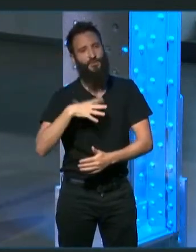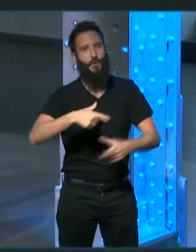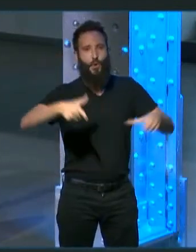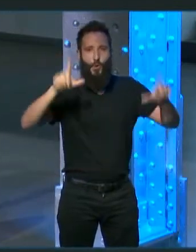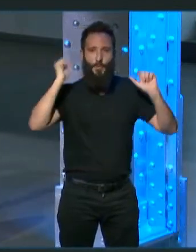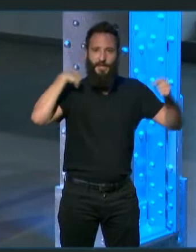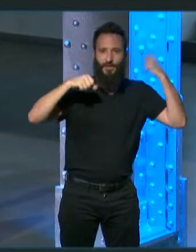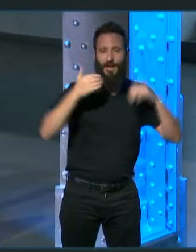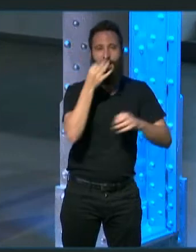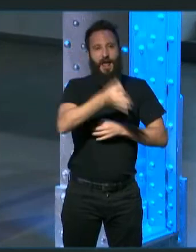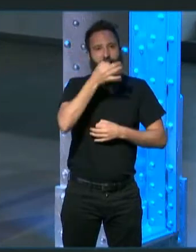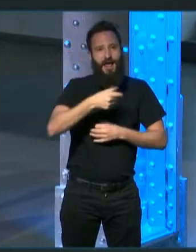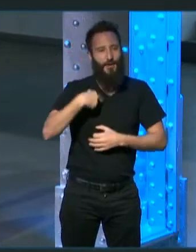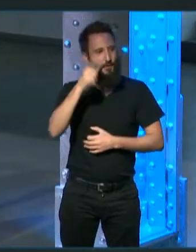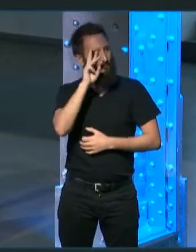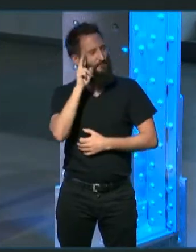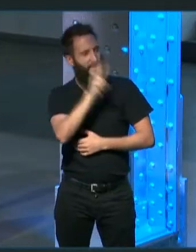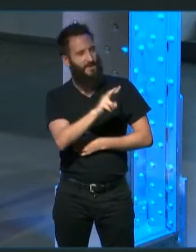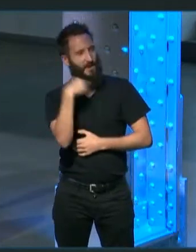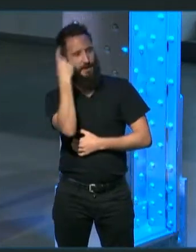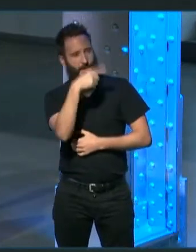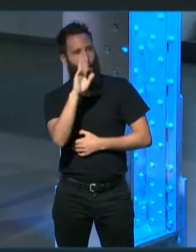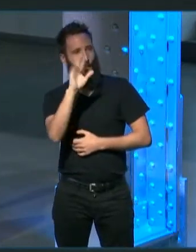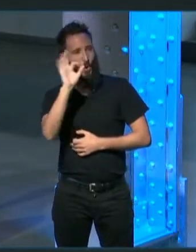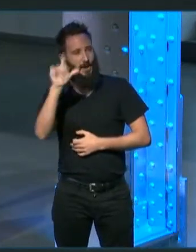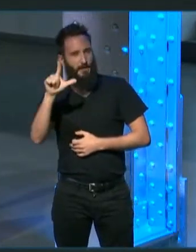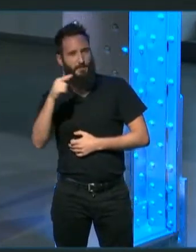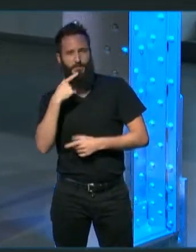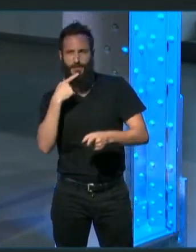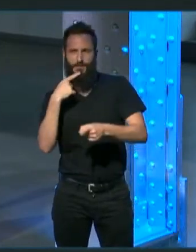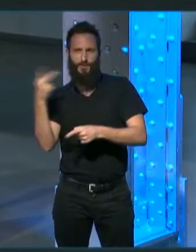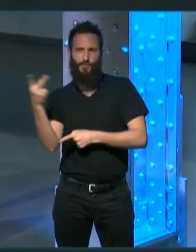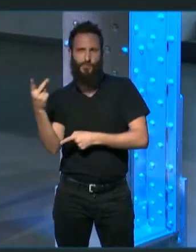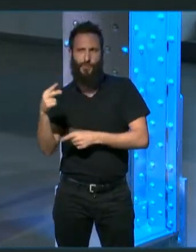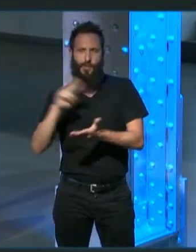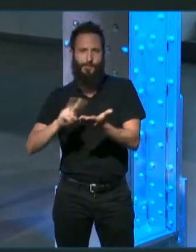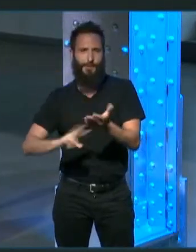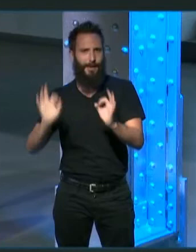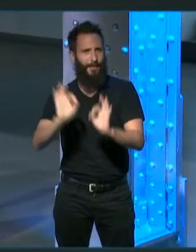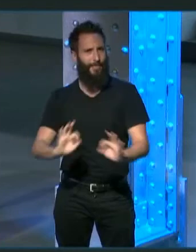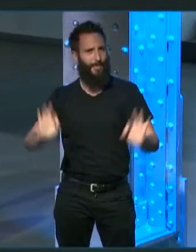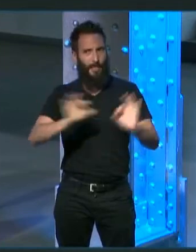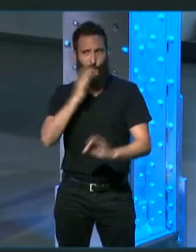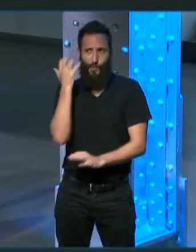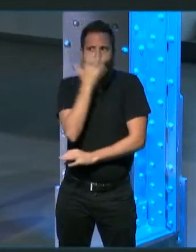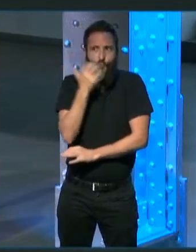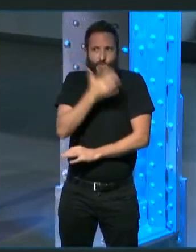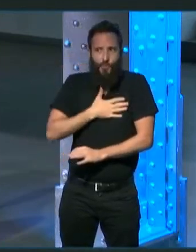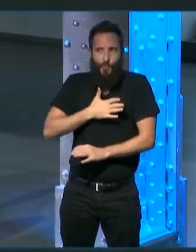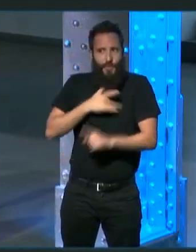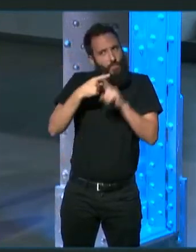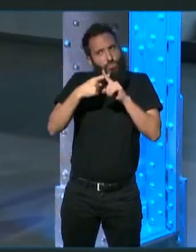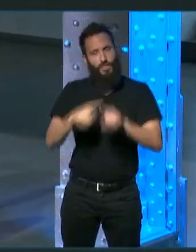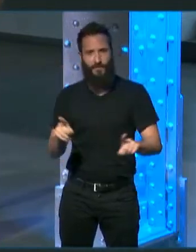cara de Poli. Y yo pensé, este hombre está pensando, pero estos dos no me han leído, porque mis cuentos son otra cosa, no